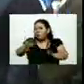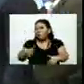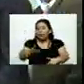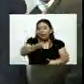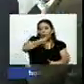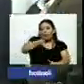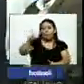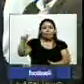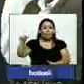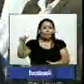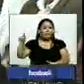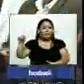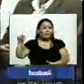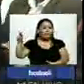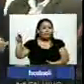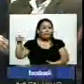Tatiana Funes, Noticiero Hechos.